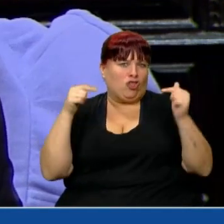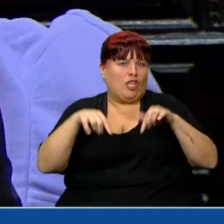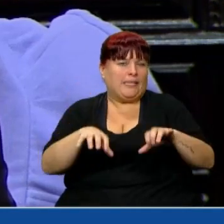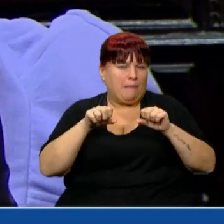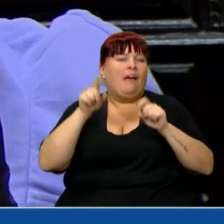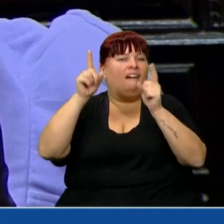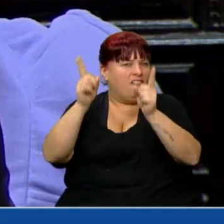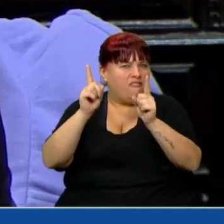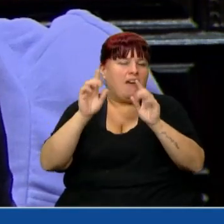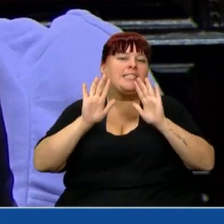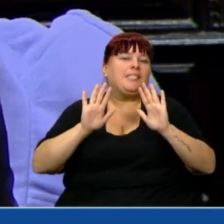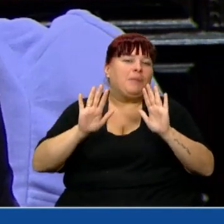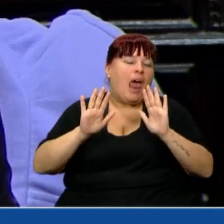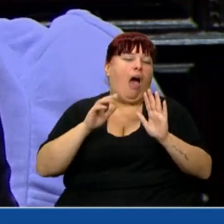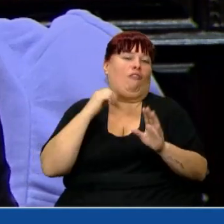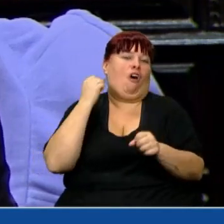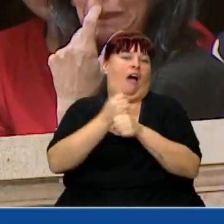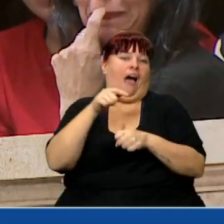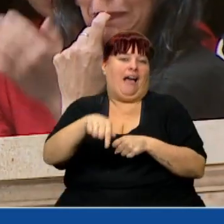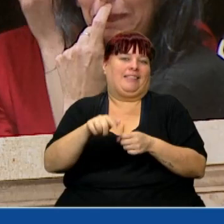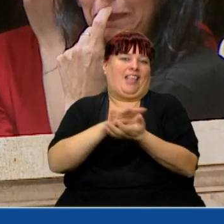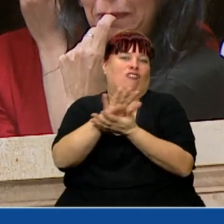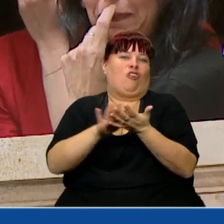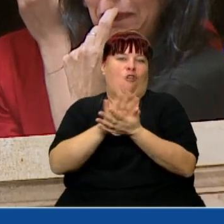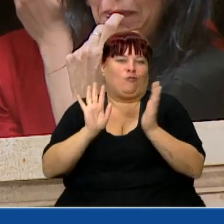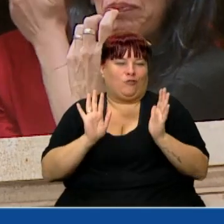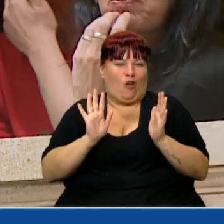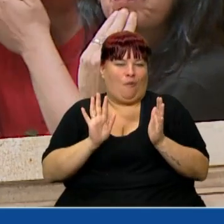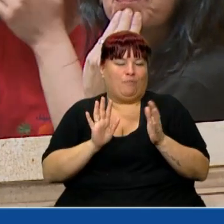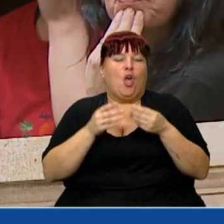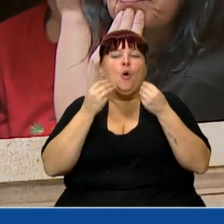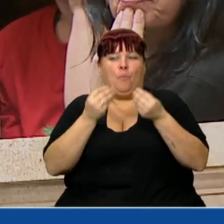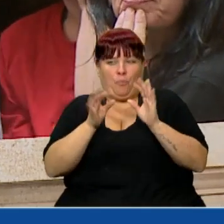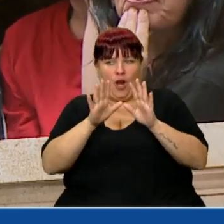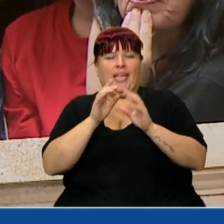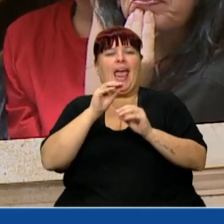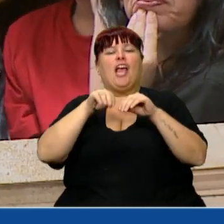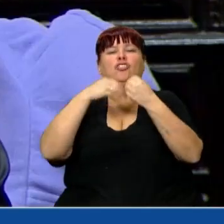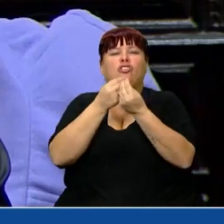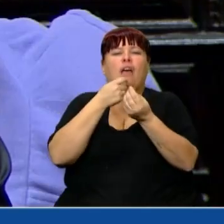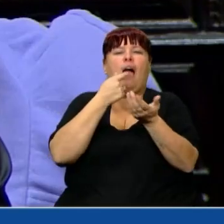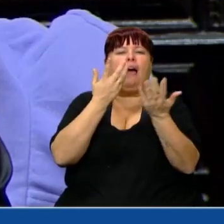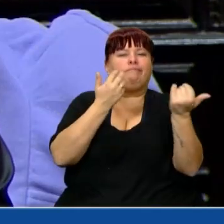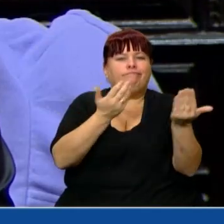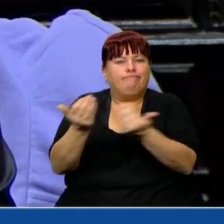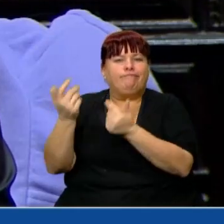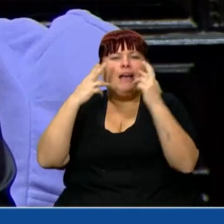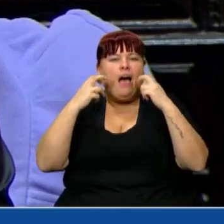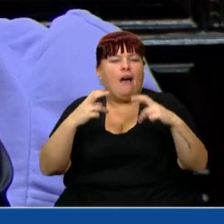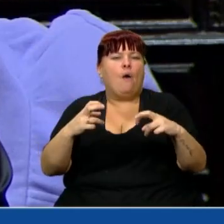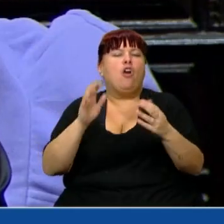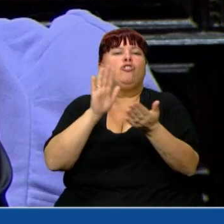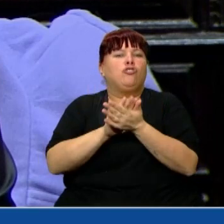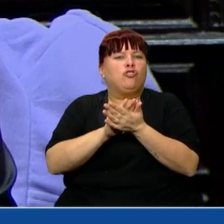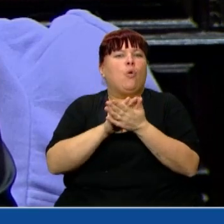nosotras. Ellas también están esperando esta respuesta. ¿Por qué? Miren, datos, relevamientos de